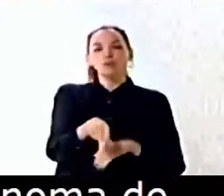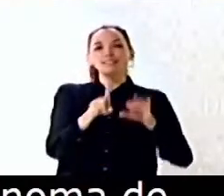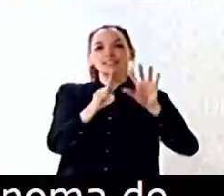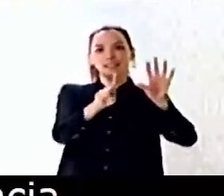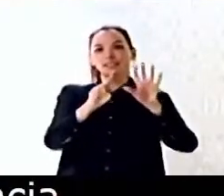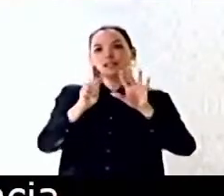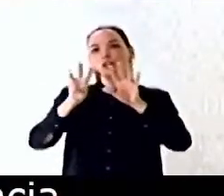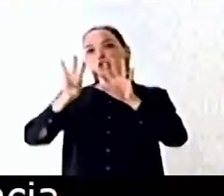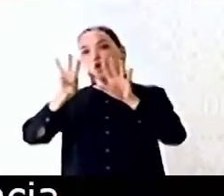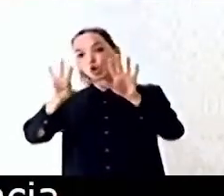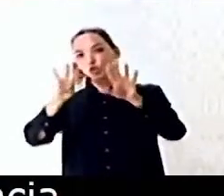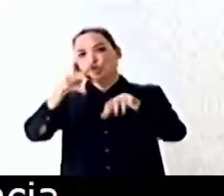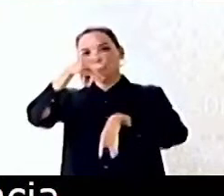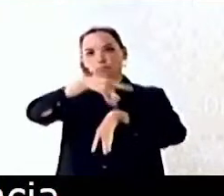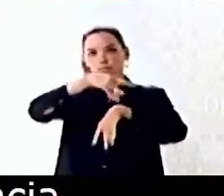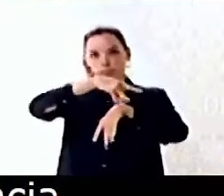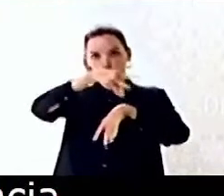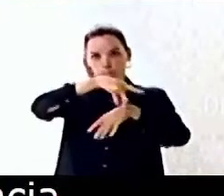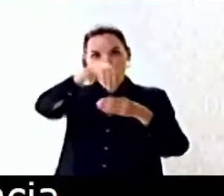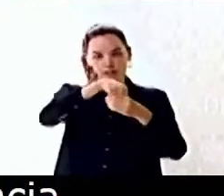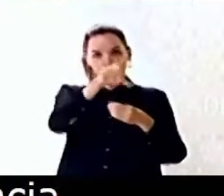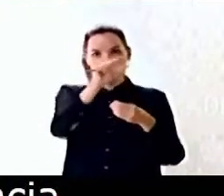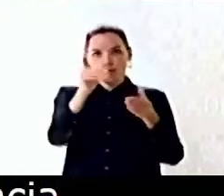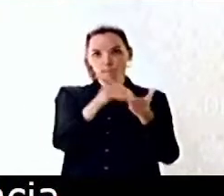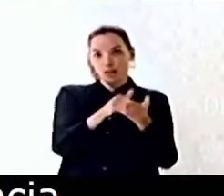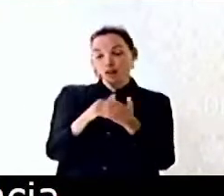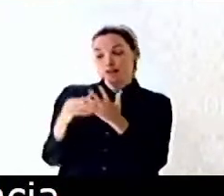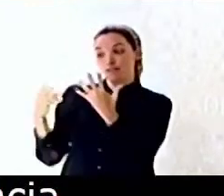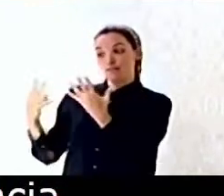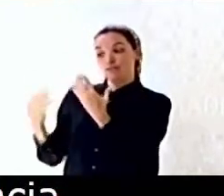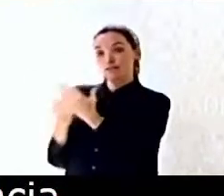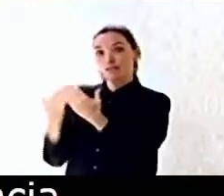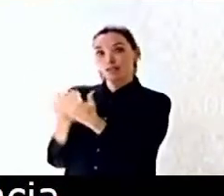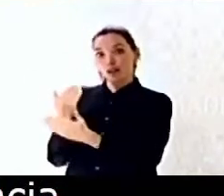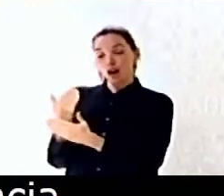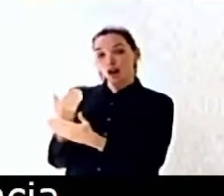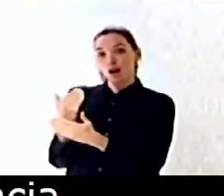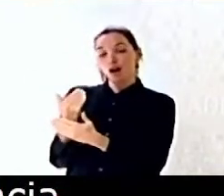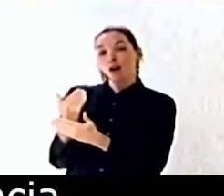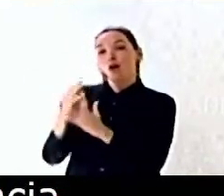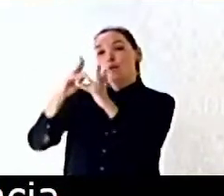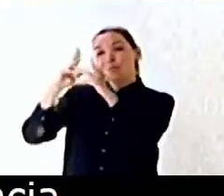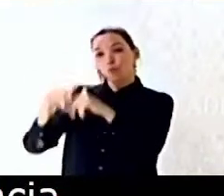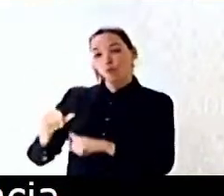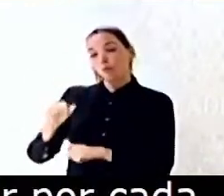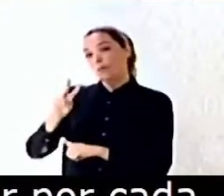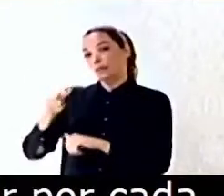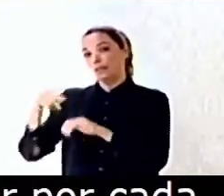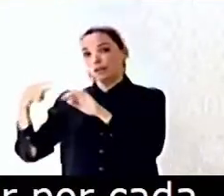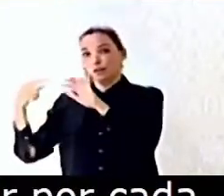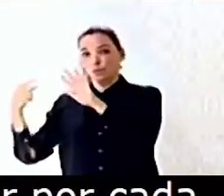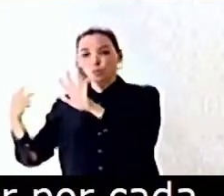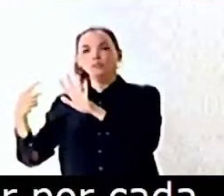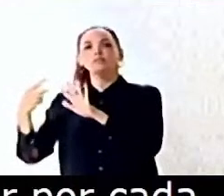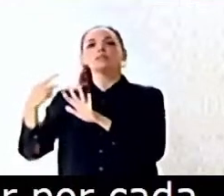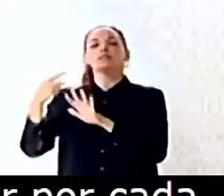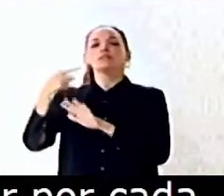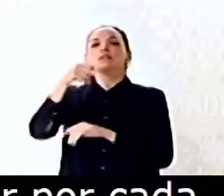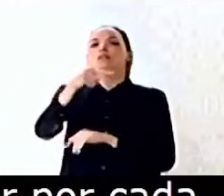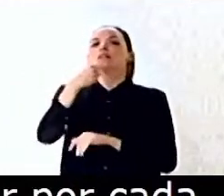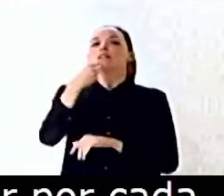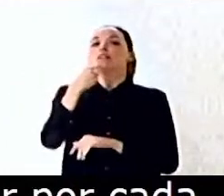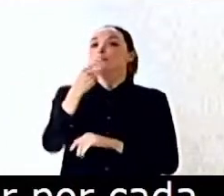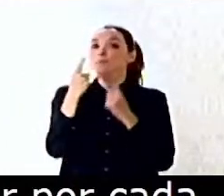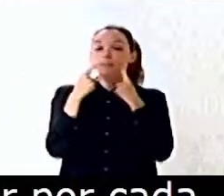habitantes. A los 7 días, 29 casos por 100.000 habitantes. Y decirles también que es el primer día en el que